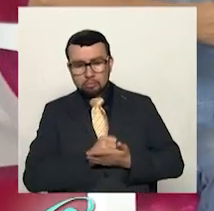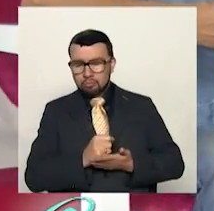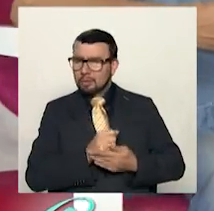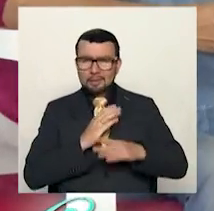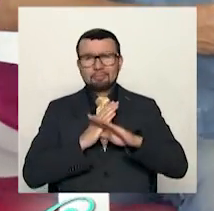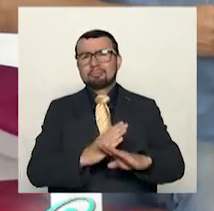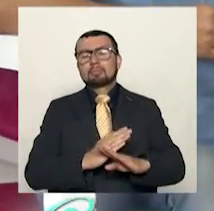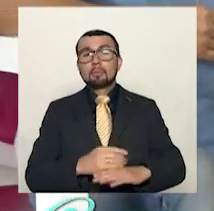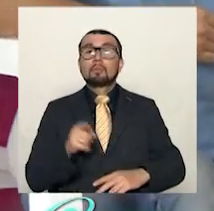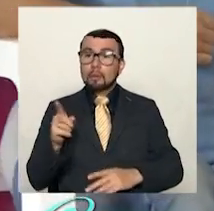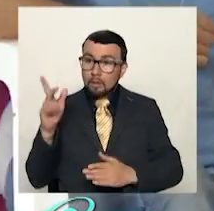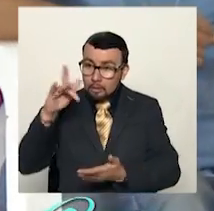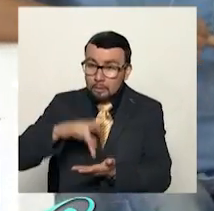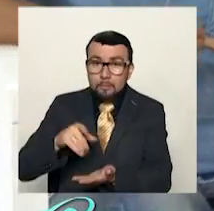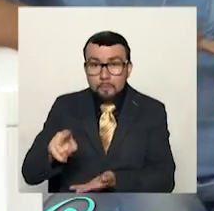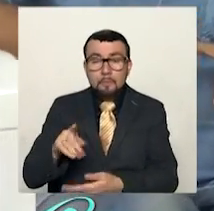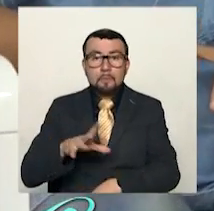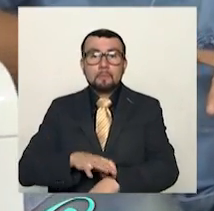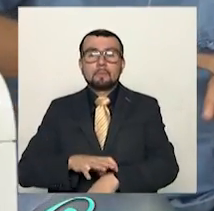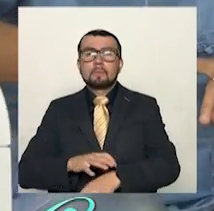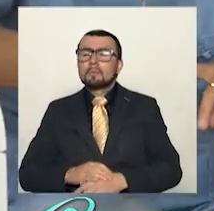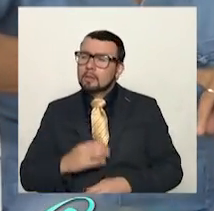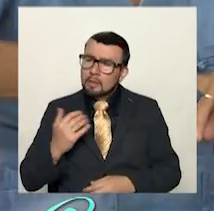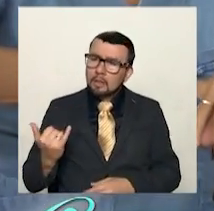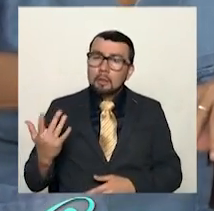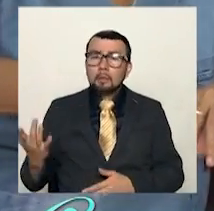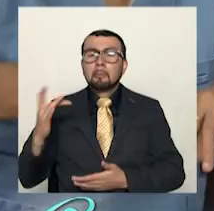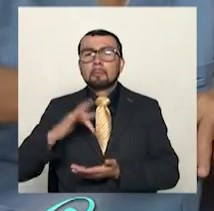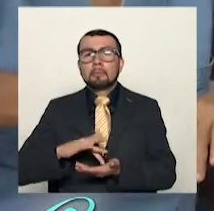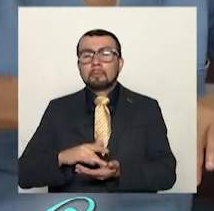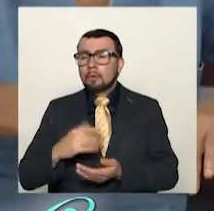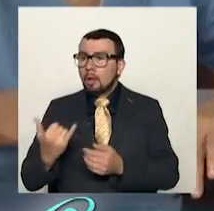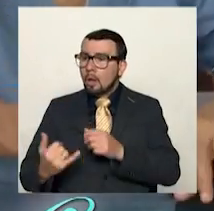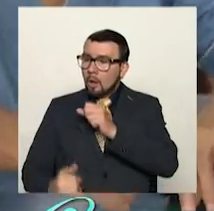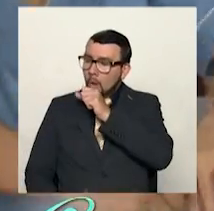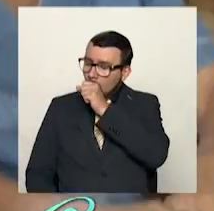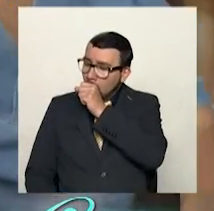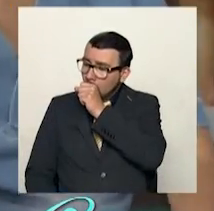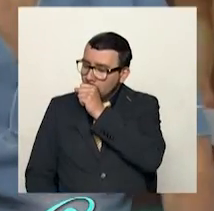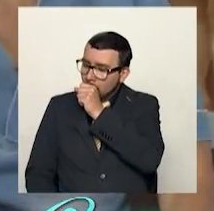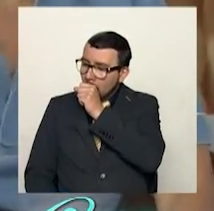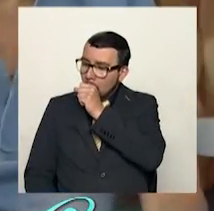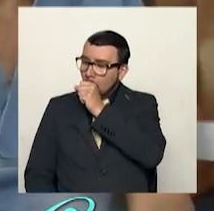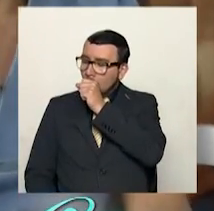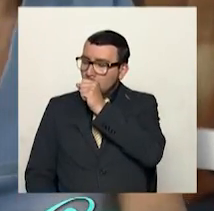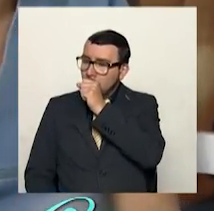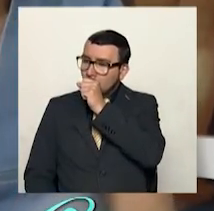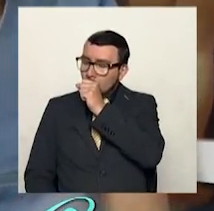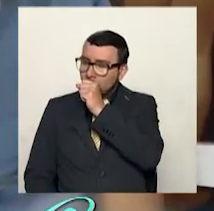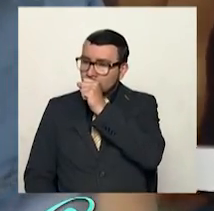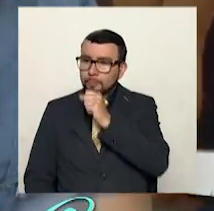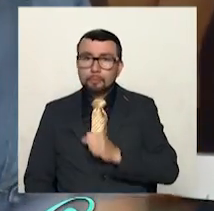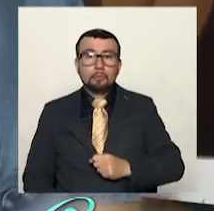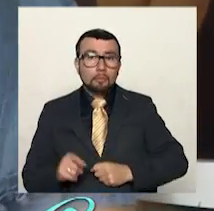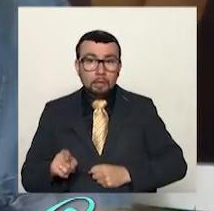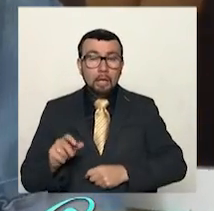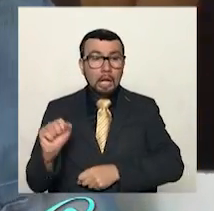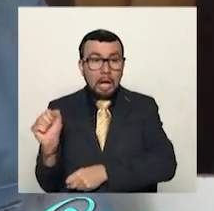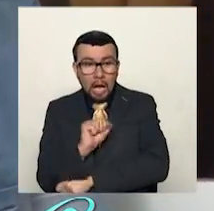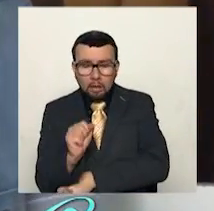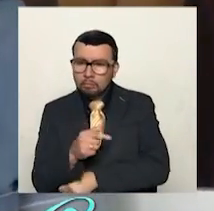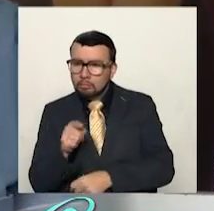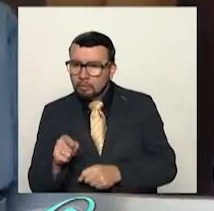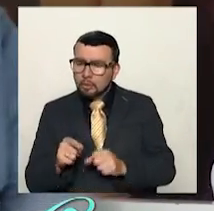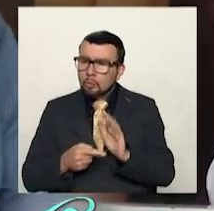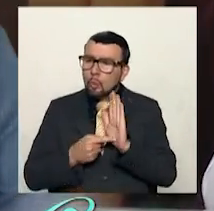médicos, a que tengan exámenes de laboratorio, porque vuelvo y repito, yo al carro le puedo tapar el bombillito que